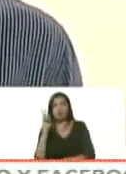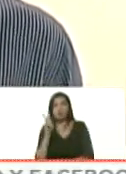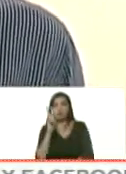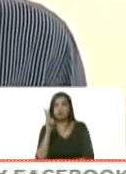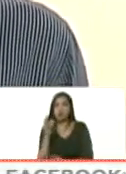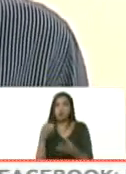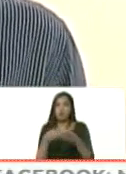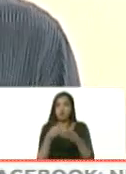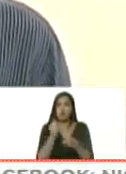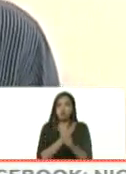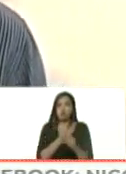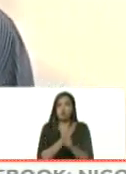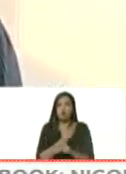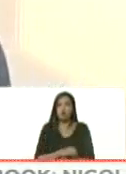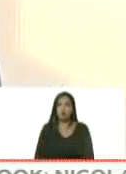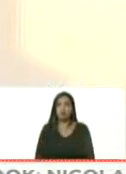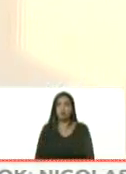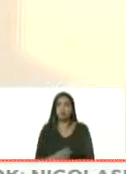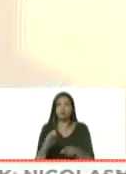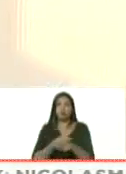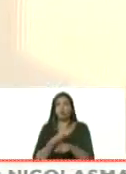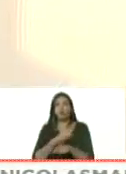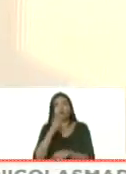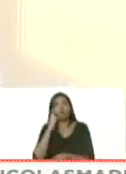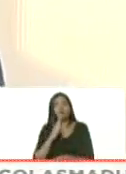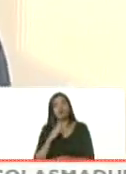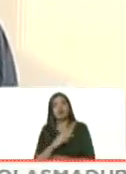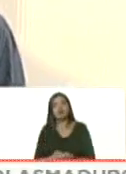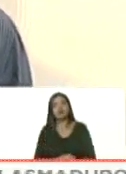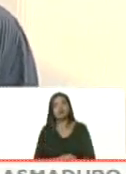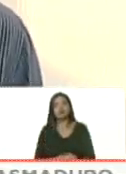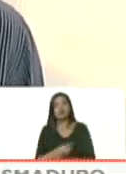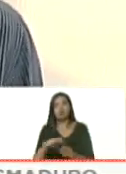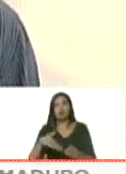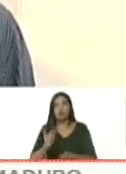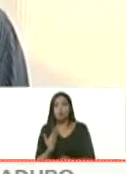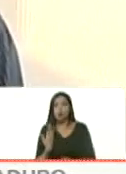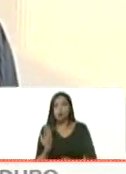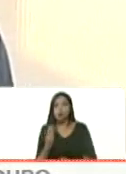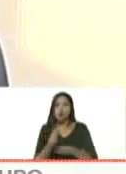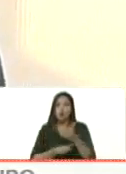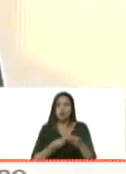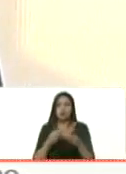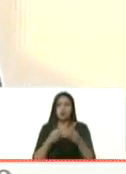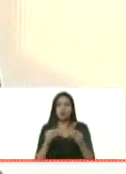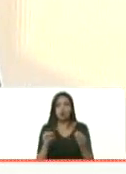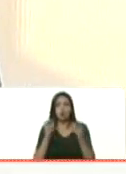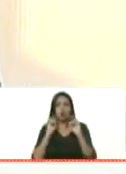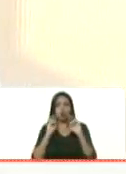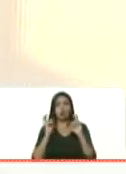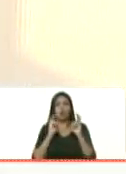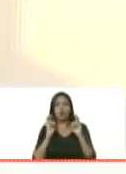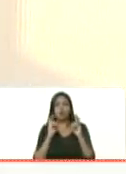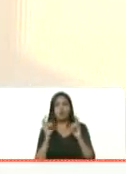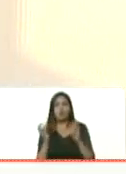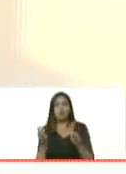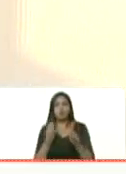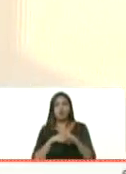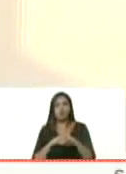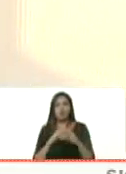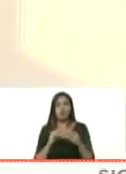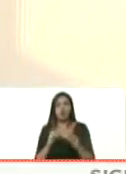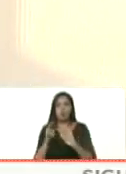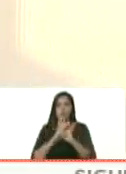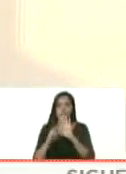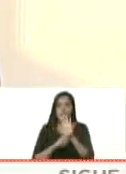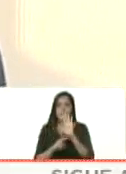esa mesa y el gobierno bolivariano puedan abordar todos los temas que están establecidos en una